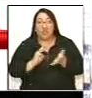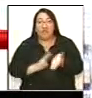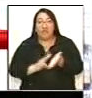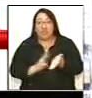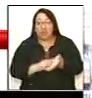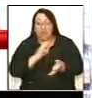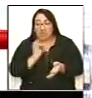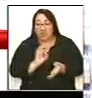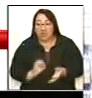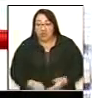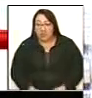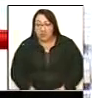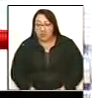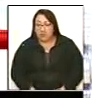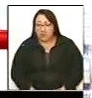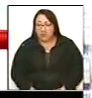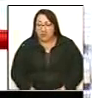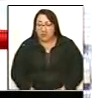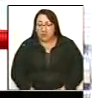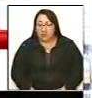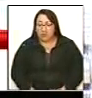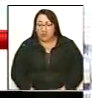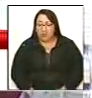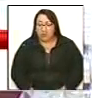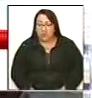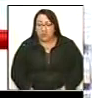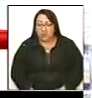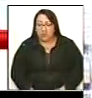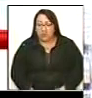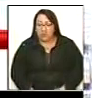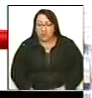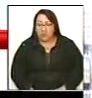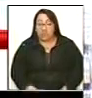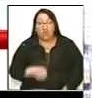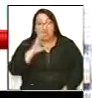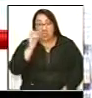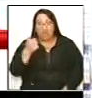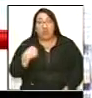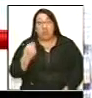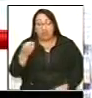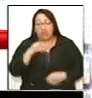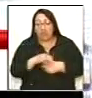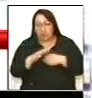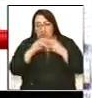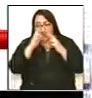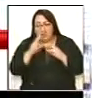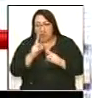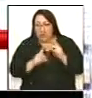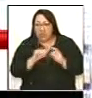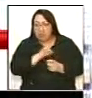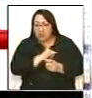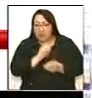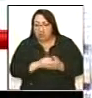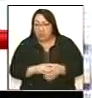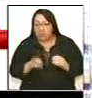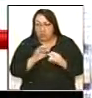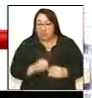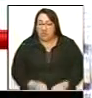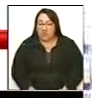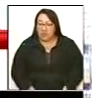Nosotros creemos que debe estar, porque con el mayor de los respetos, ninguna de las instituciones que forma